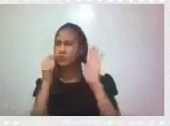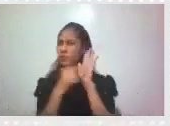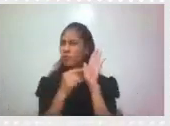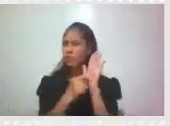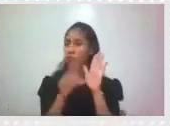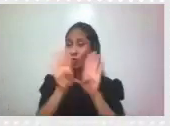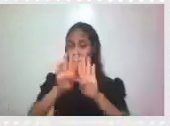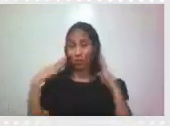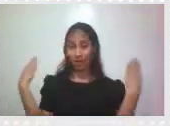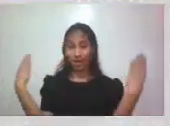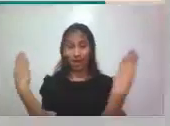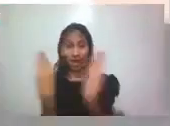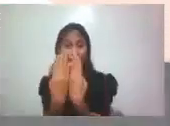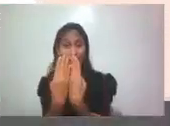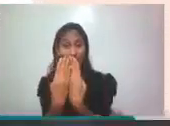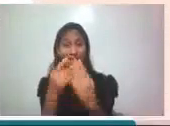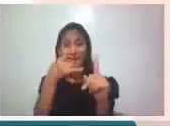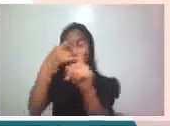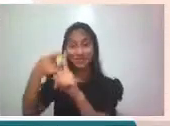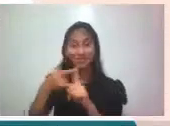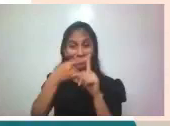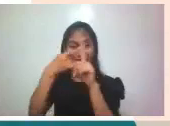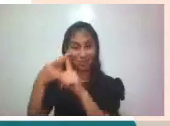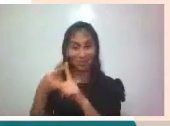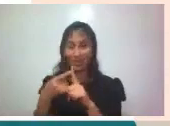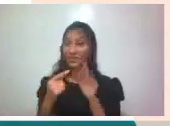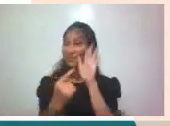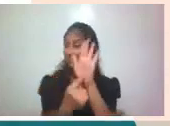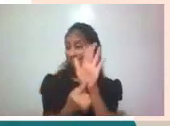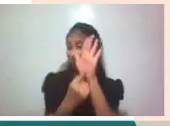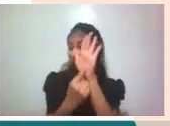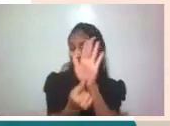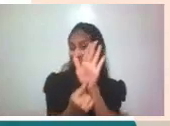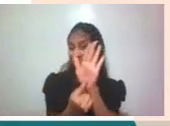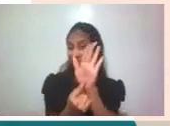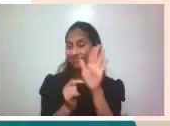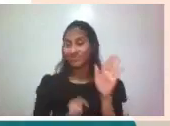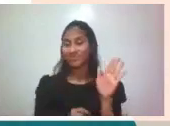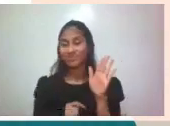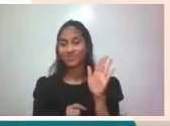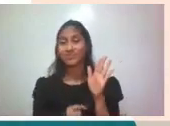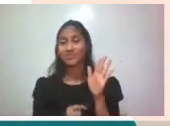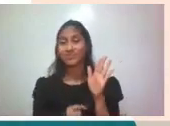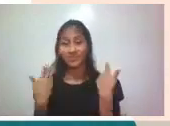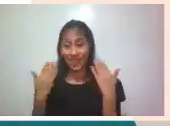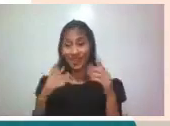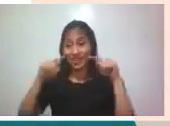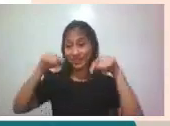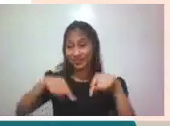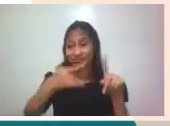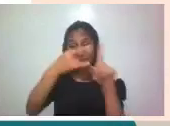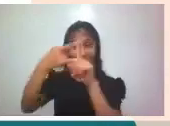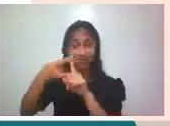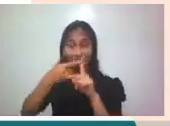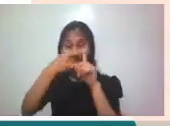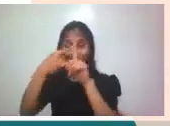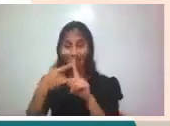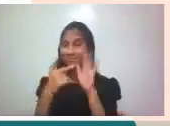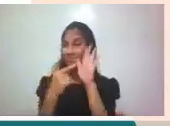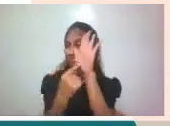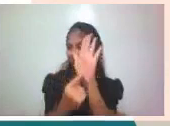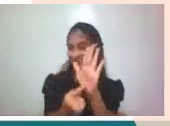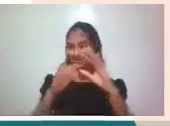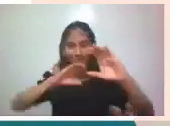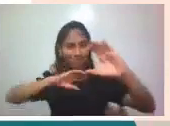aula intercultural virtual. Estamos mostrando que nos ofrece, realizado en la plataforma Zoom, que nos